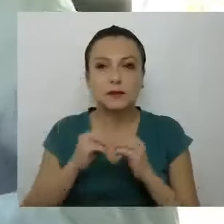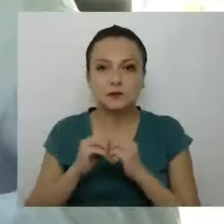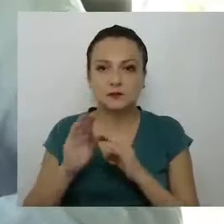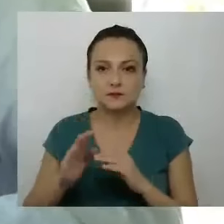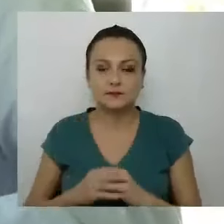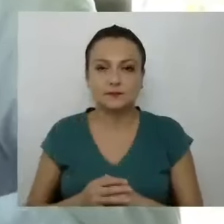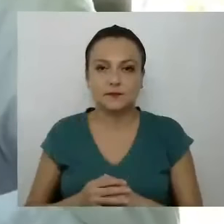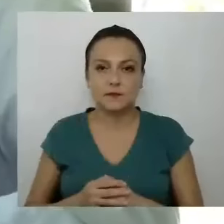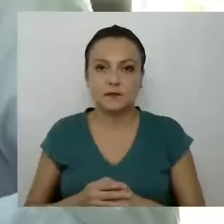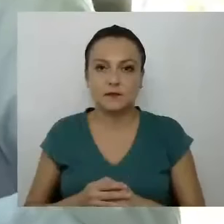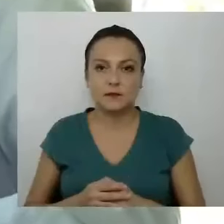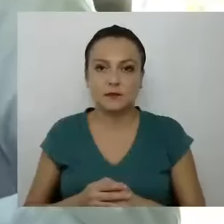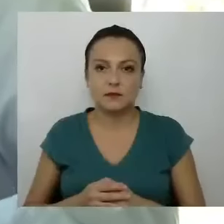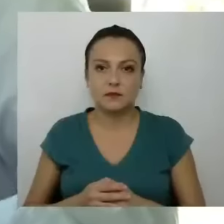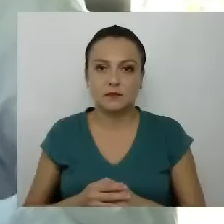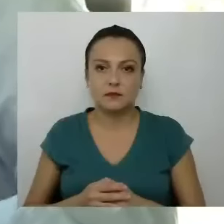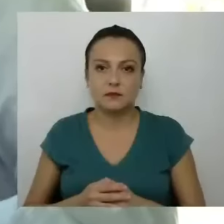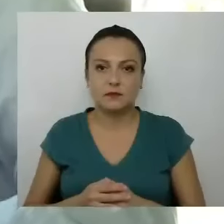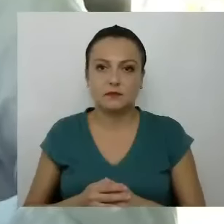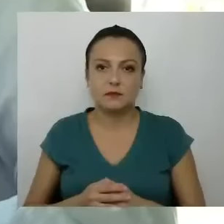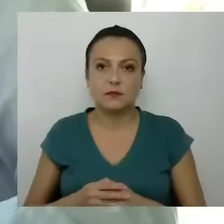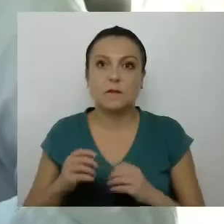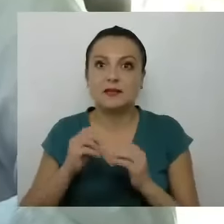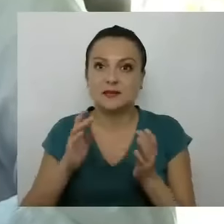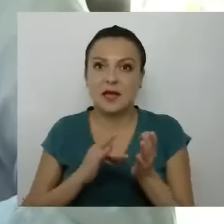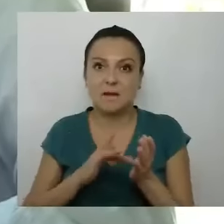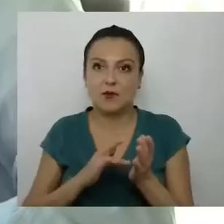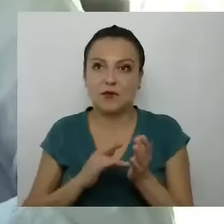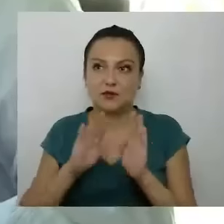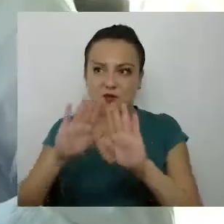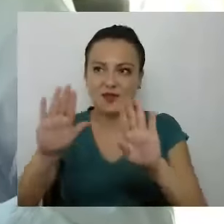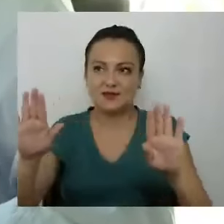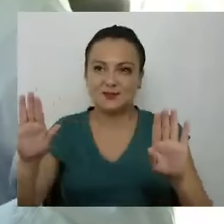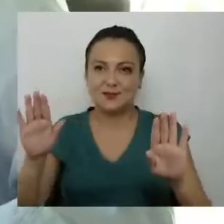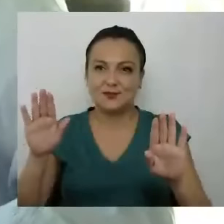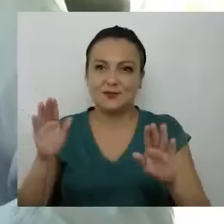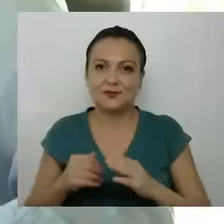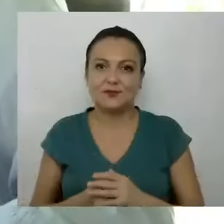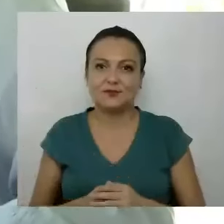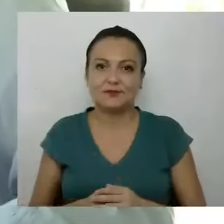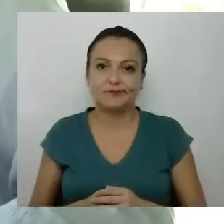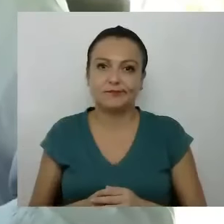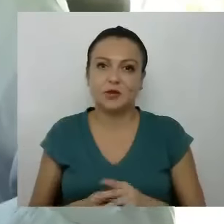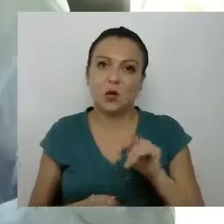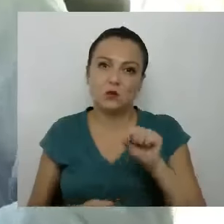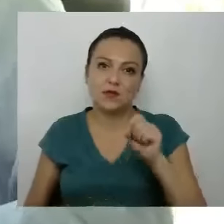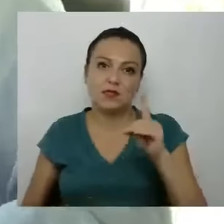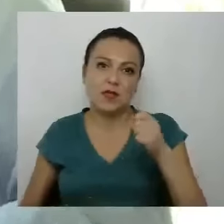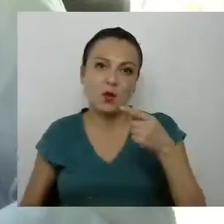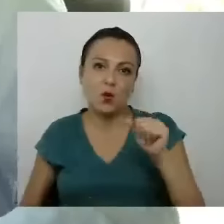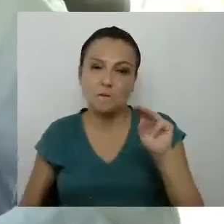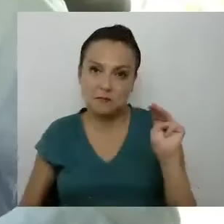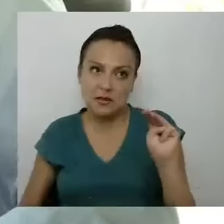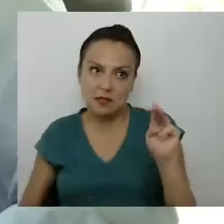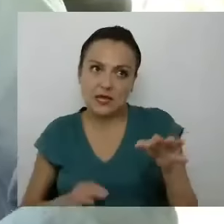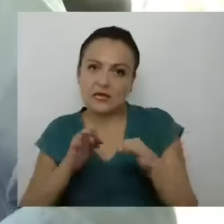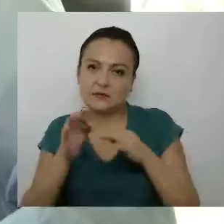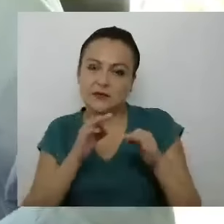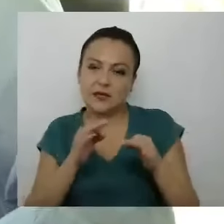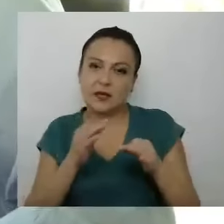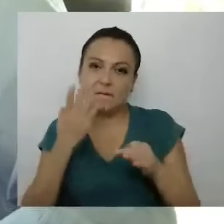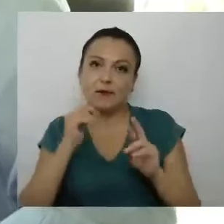de polarización, que realmente el que más aprovechó la polarización, pues fue Luis Diego Miranda, y eso pues explica un poco